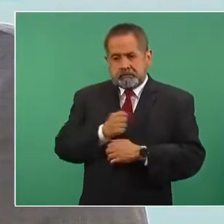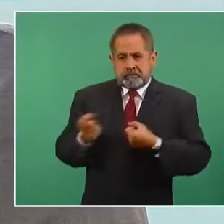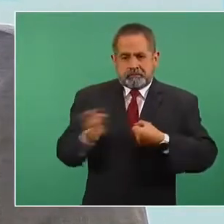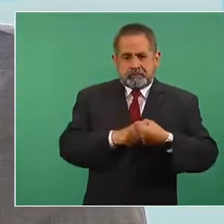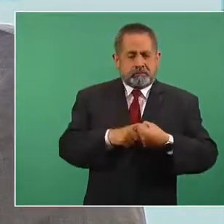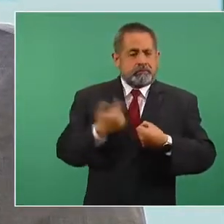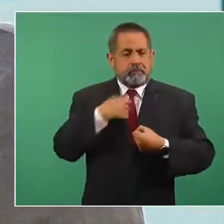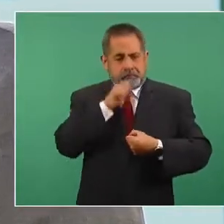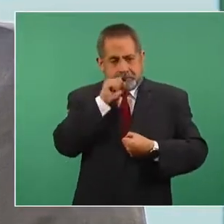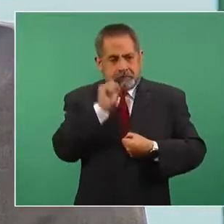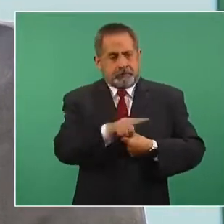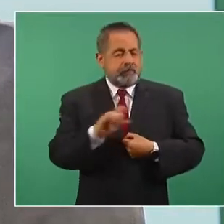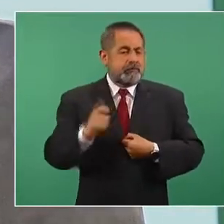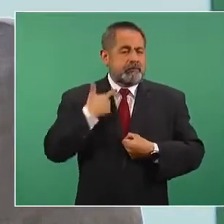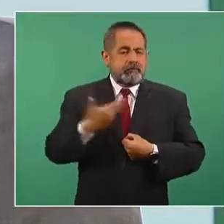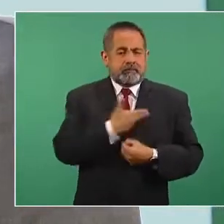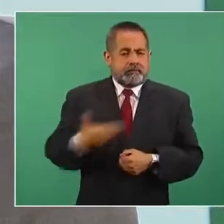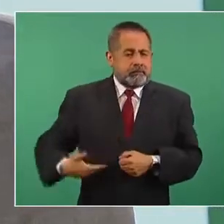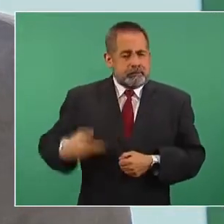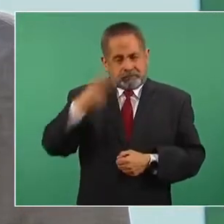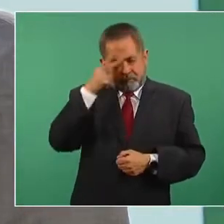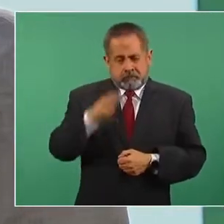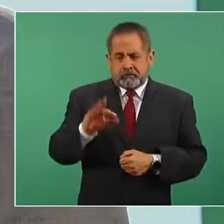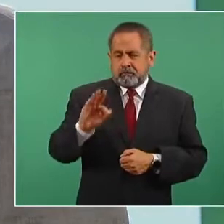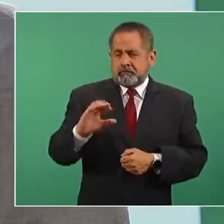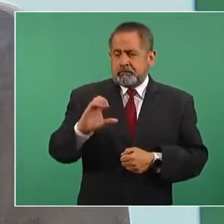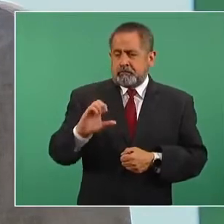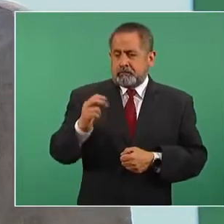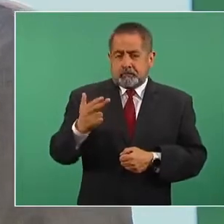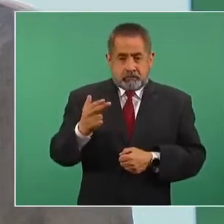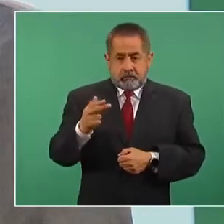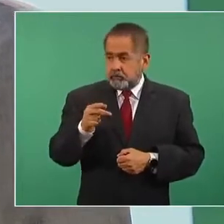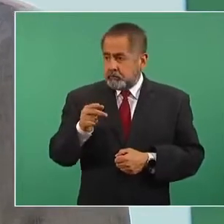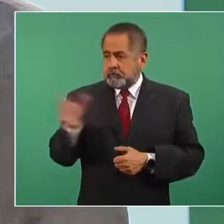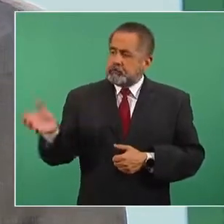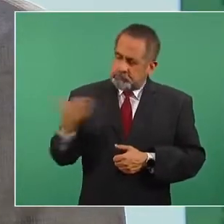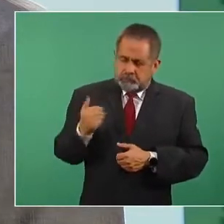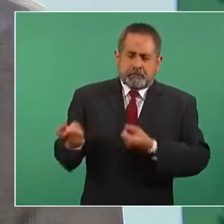mismísimo expresidente de México, Felipe Calderón Hinojosa.